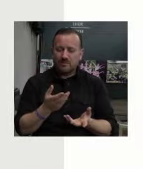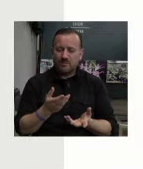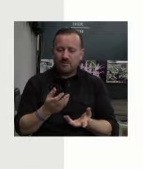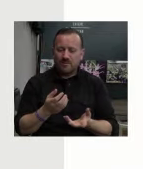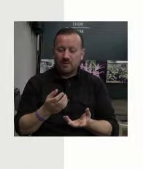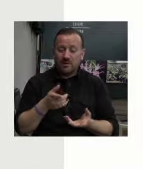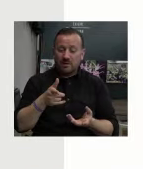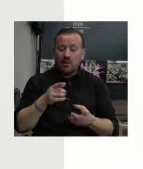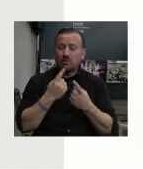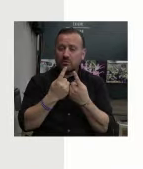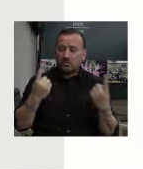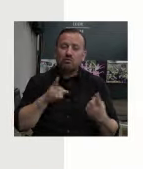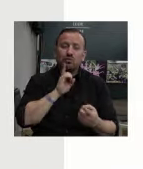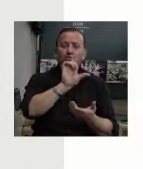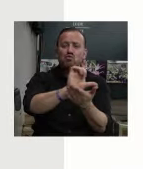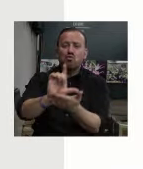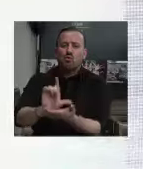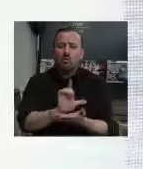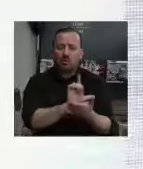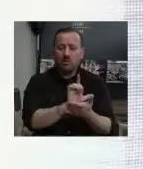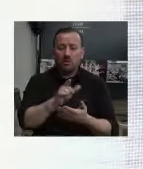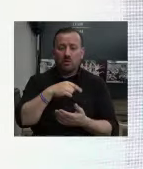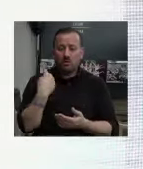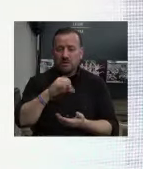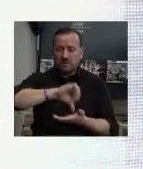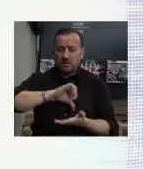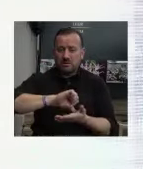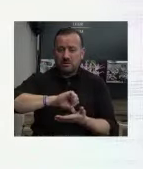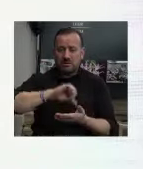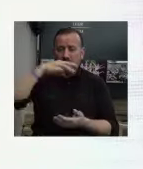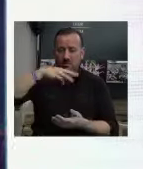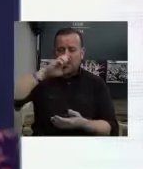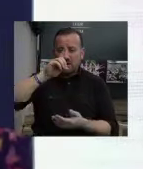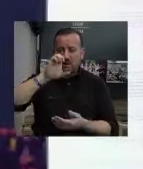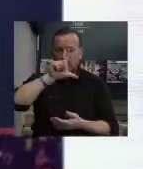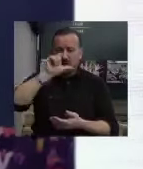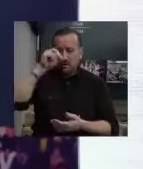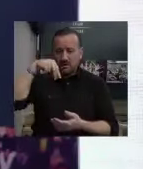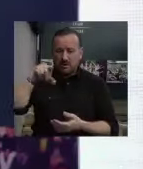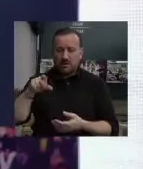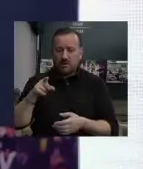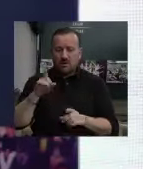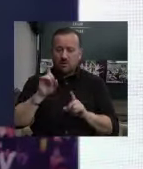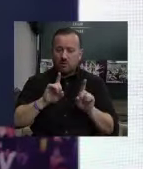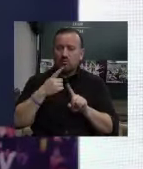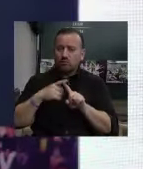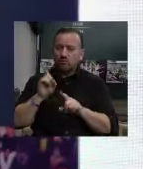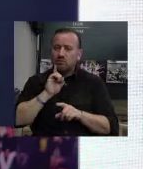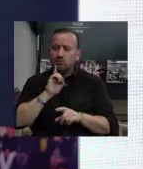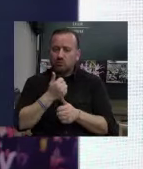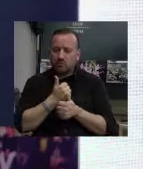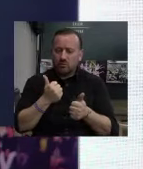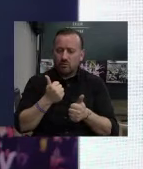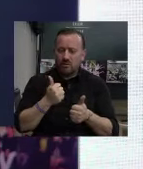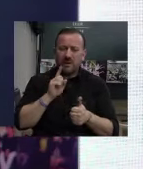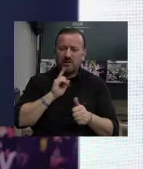despelote su espacio nosotros en el centro de Medellín y gonzalos que han estado y todo hay